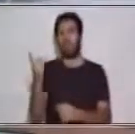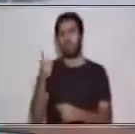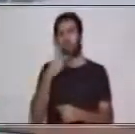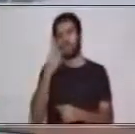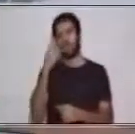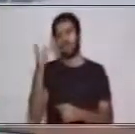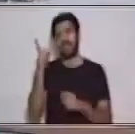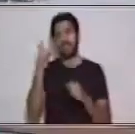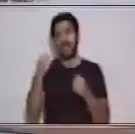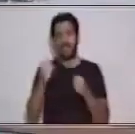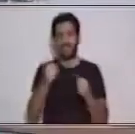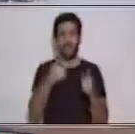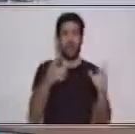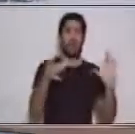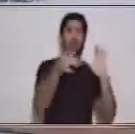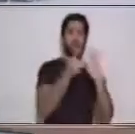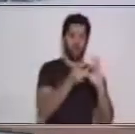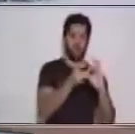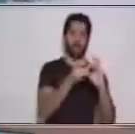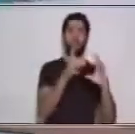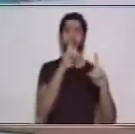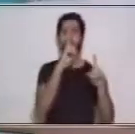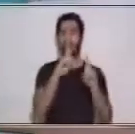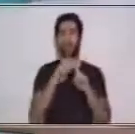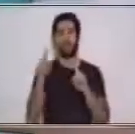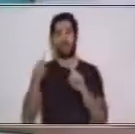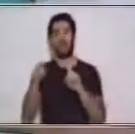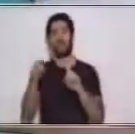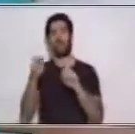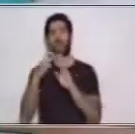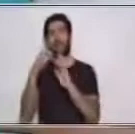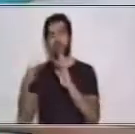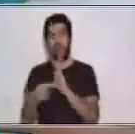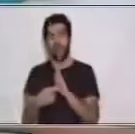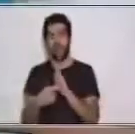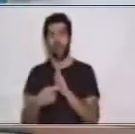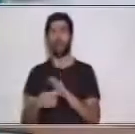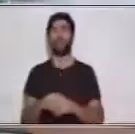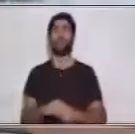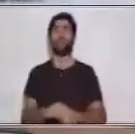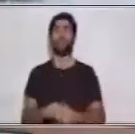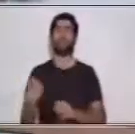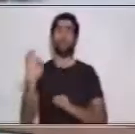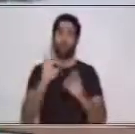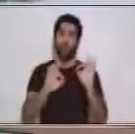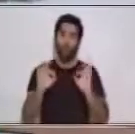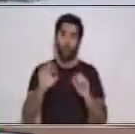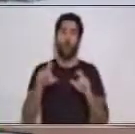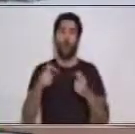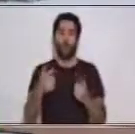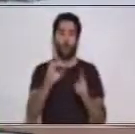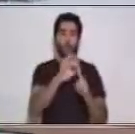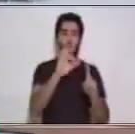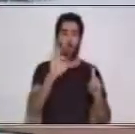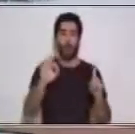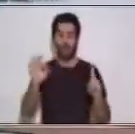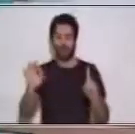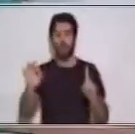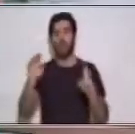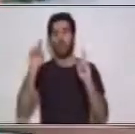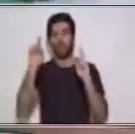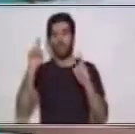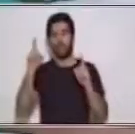conector de párrafo, llamado también conector lógico, o bien las conjunciones y las